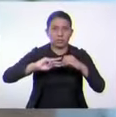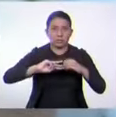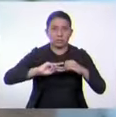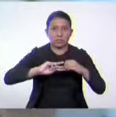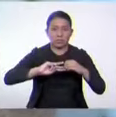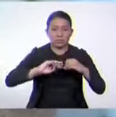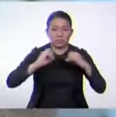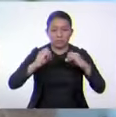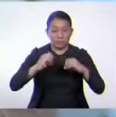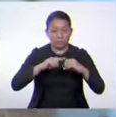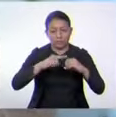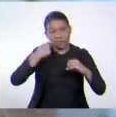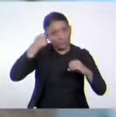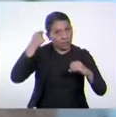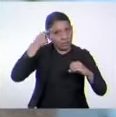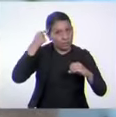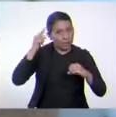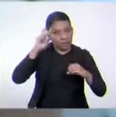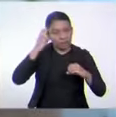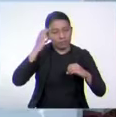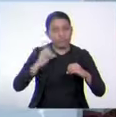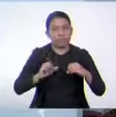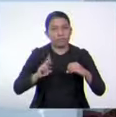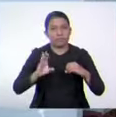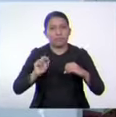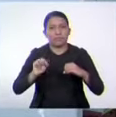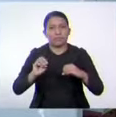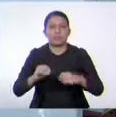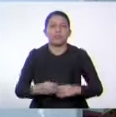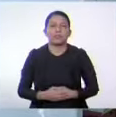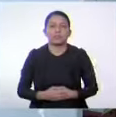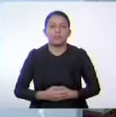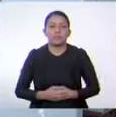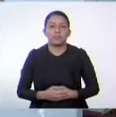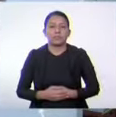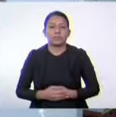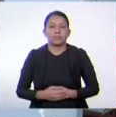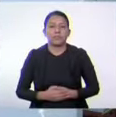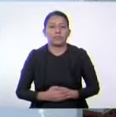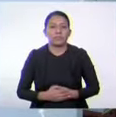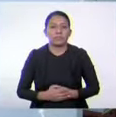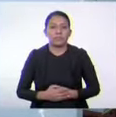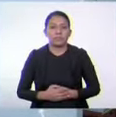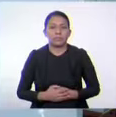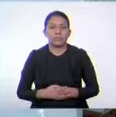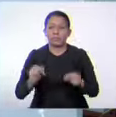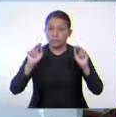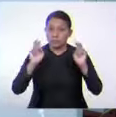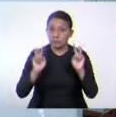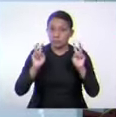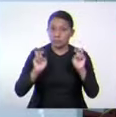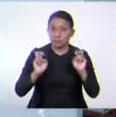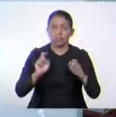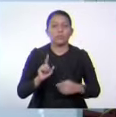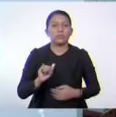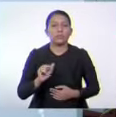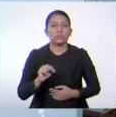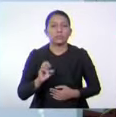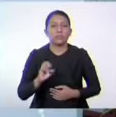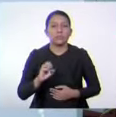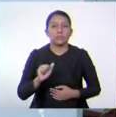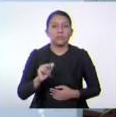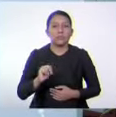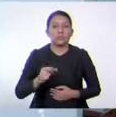esfera negra me corresponde a un carbono. Y cuando les hablo de las lineoangulares,